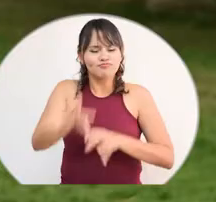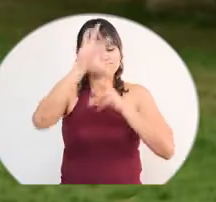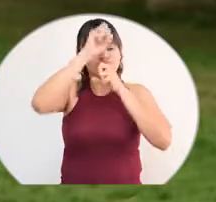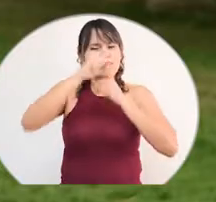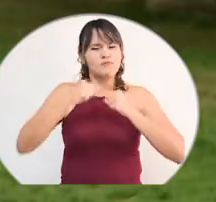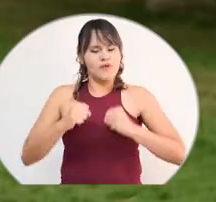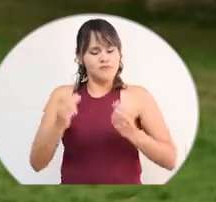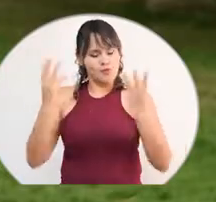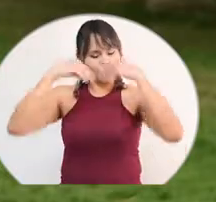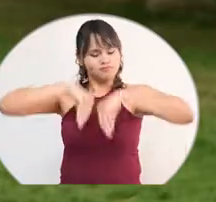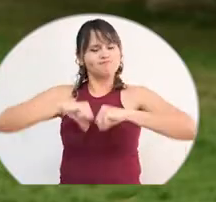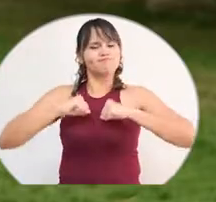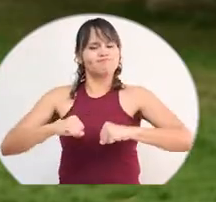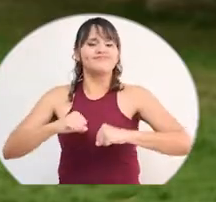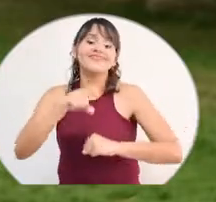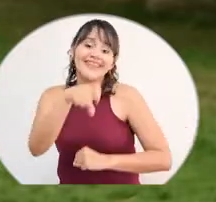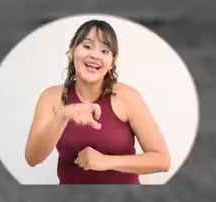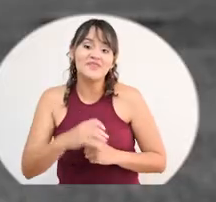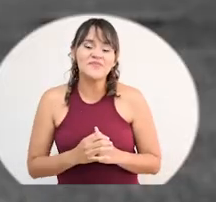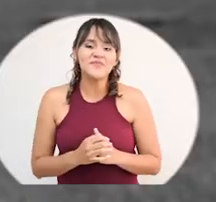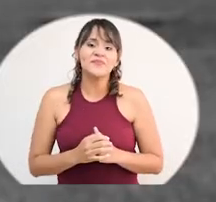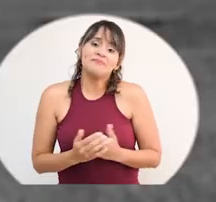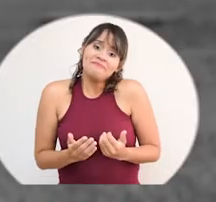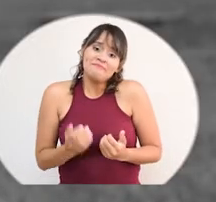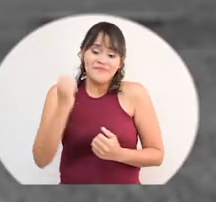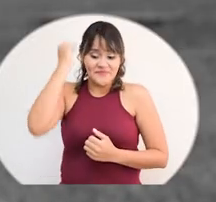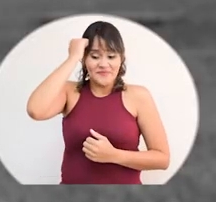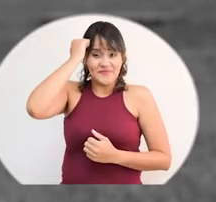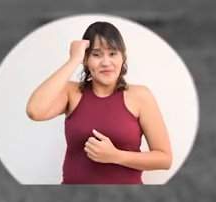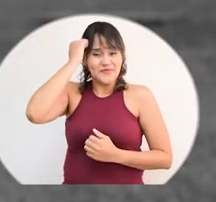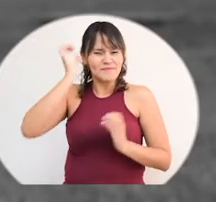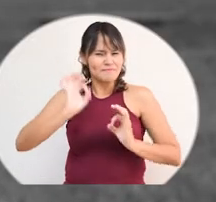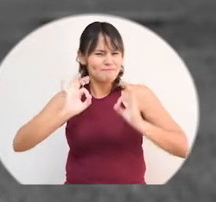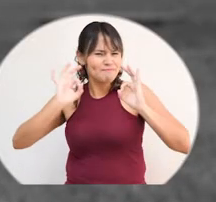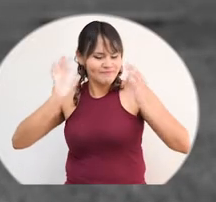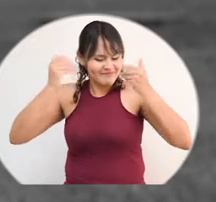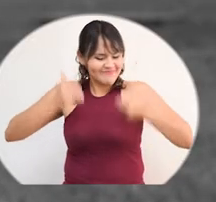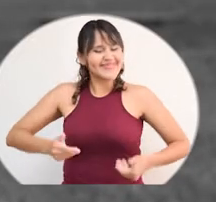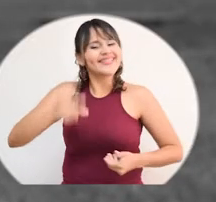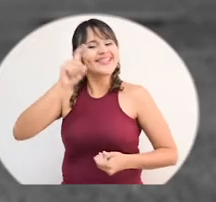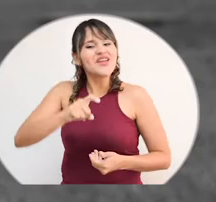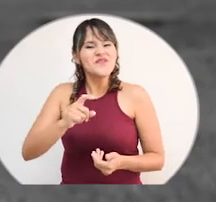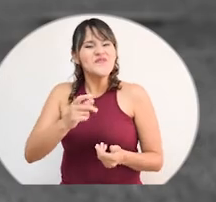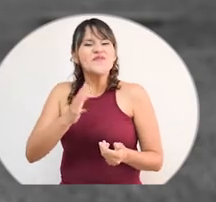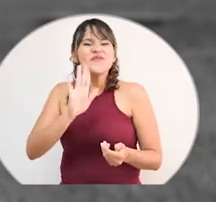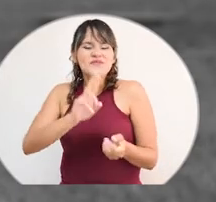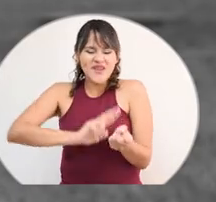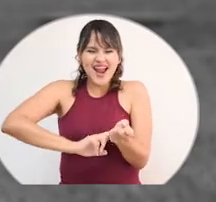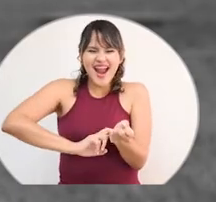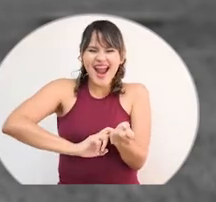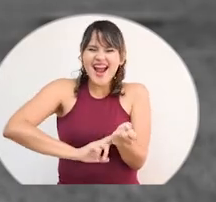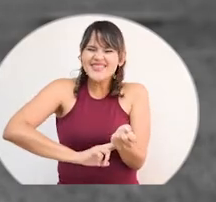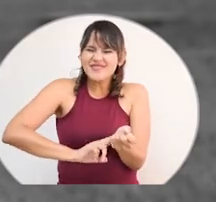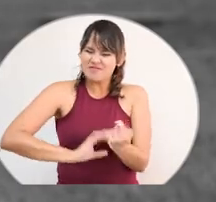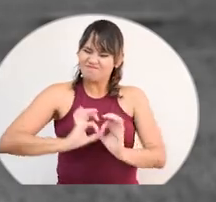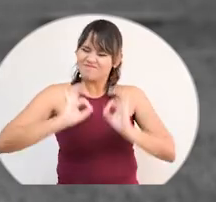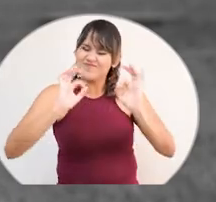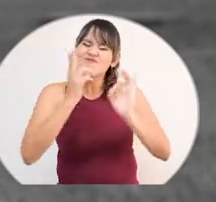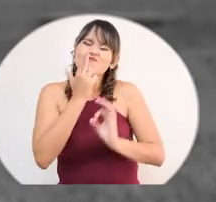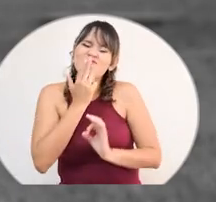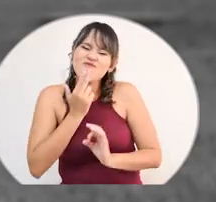aprenda se desarrolle y se auto forme un buen docente principalmente debe tener el carisma de enseñar